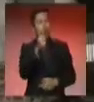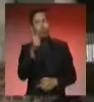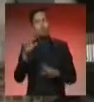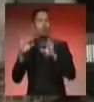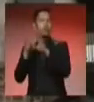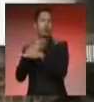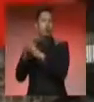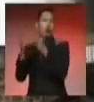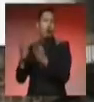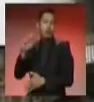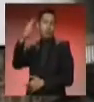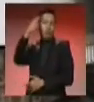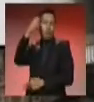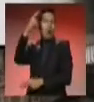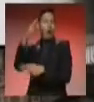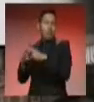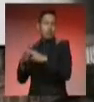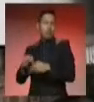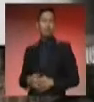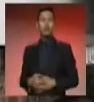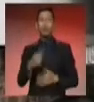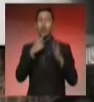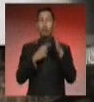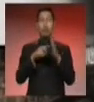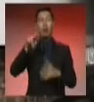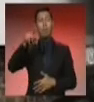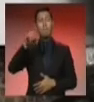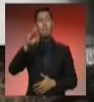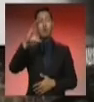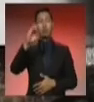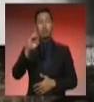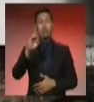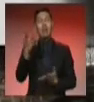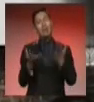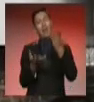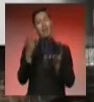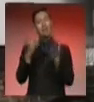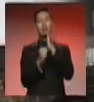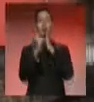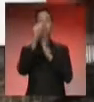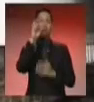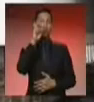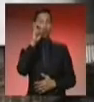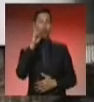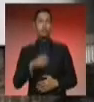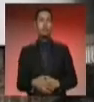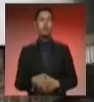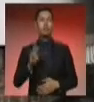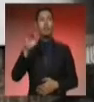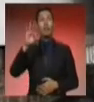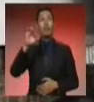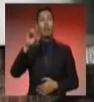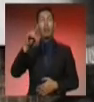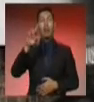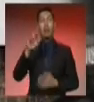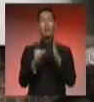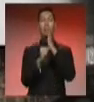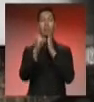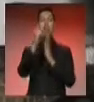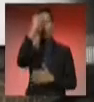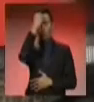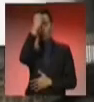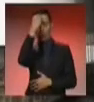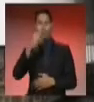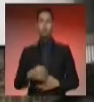Entre los ministerios, el empresario Cristo Ponce de León podría ocupar el Ministerio de Turismo, Fernando Fernández, el Ministerio de